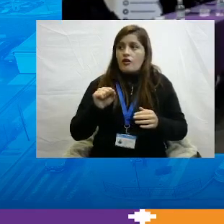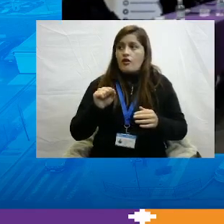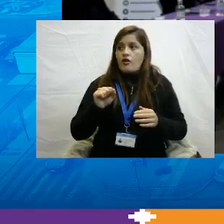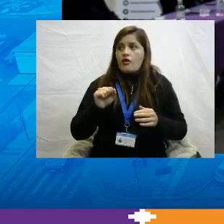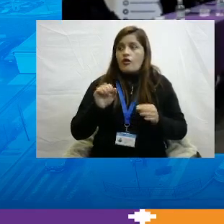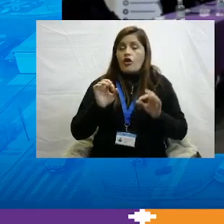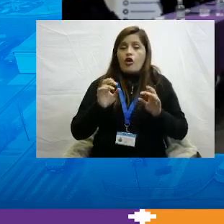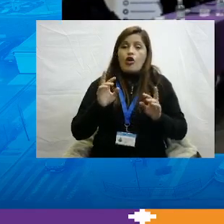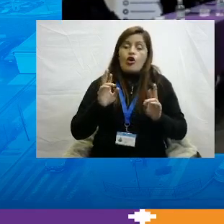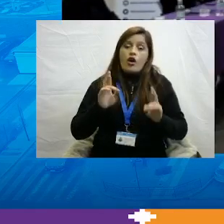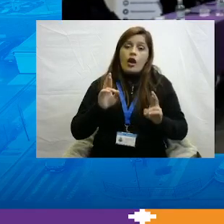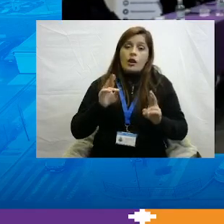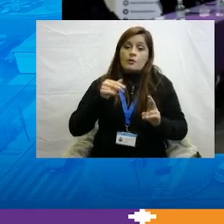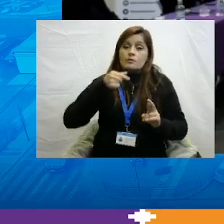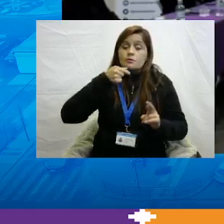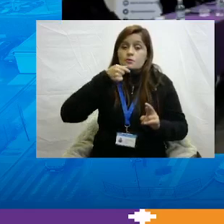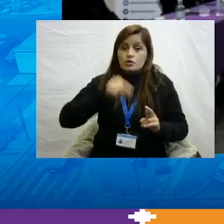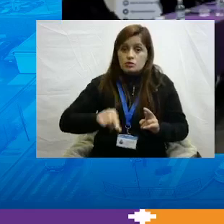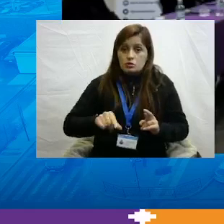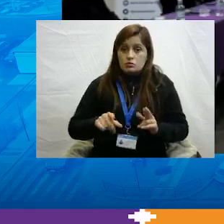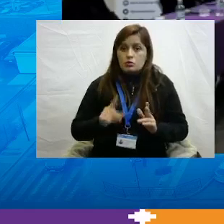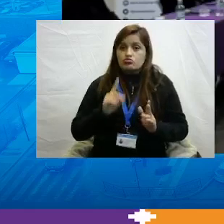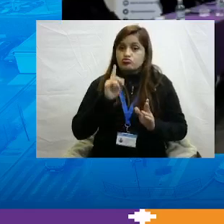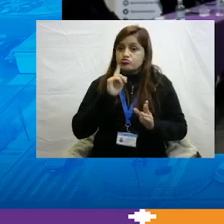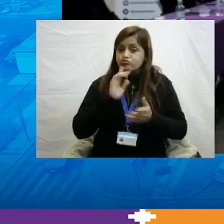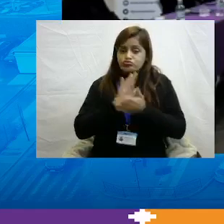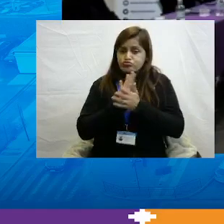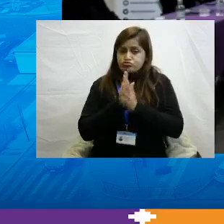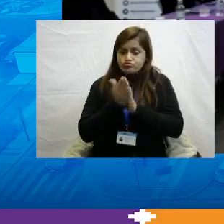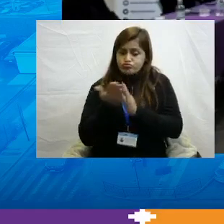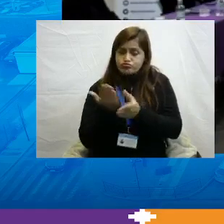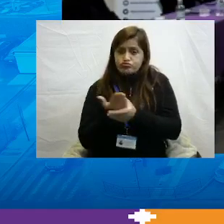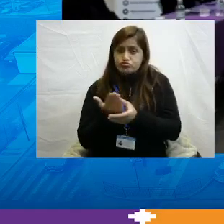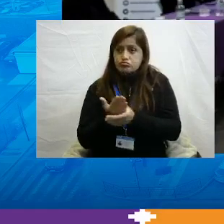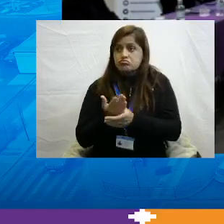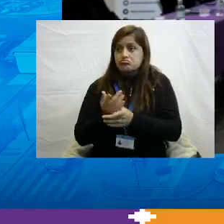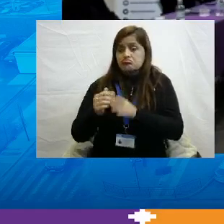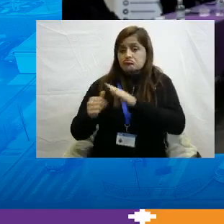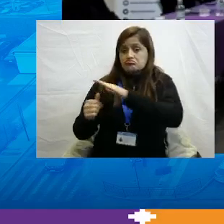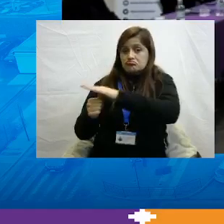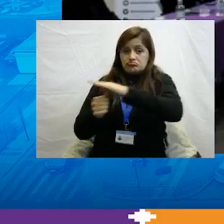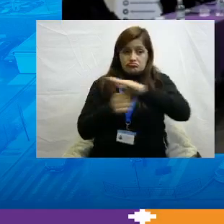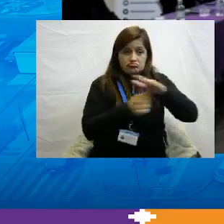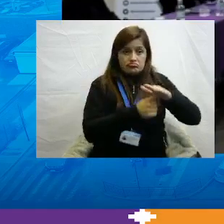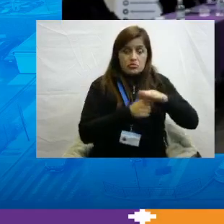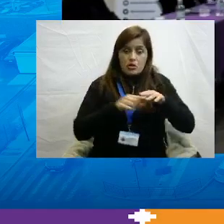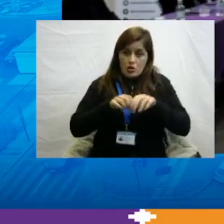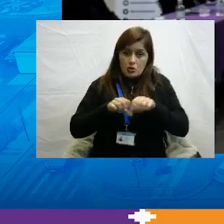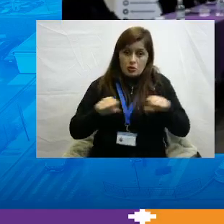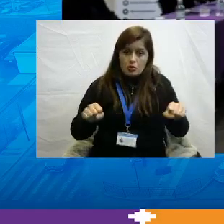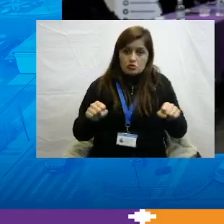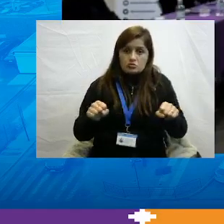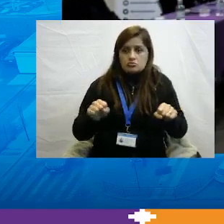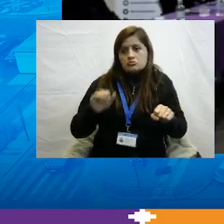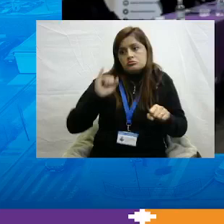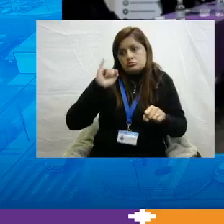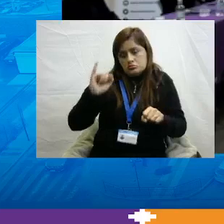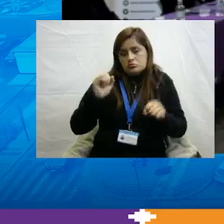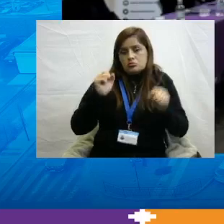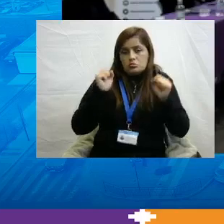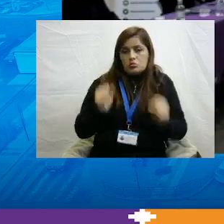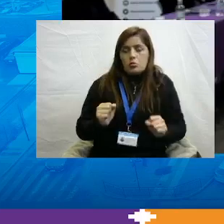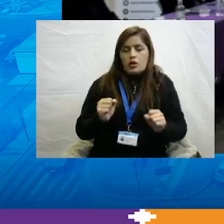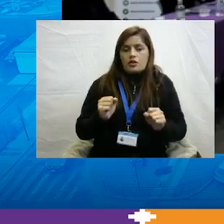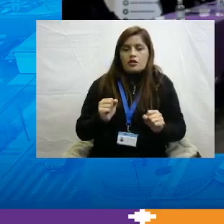en el consejo más próximo. Pero si los antecedentes están y si los concejales estamos de acuerdo, obviamente, ¿por qué no? Yo creo que